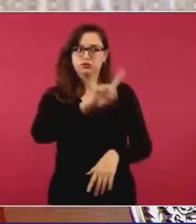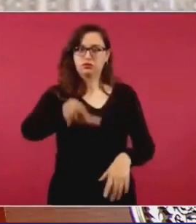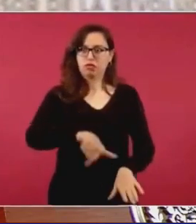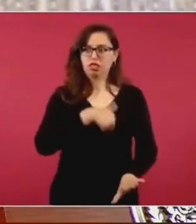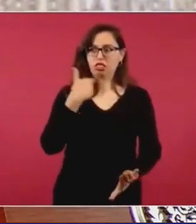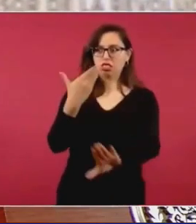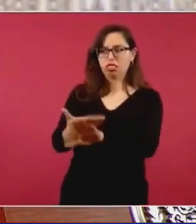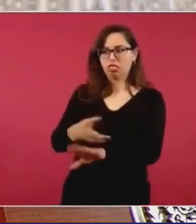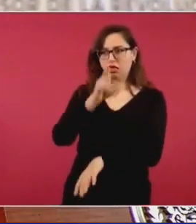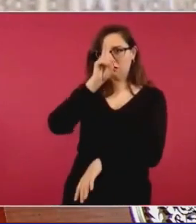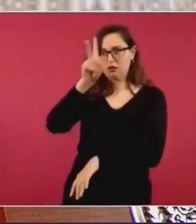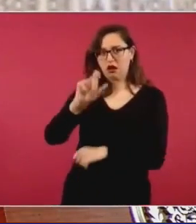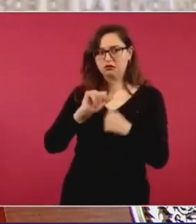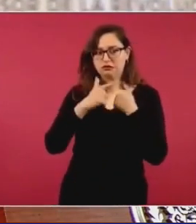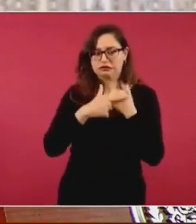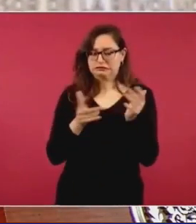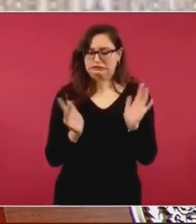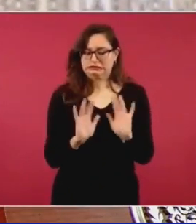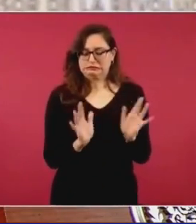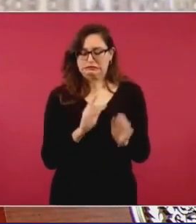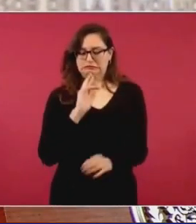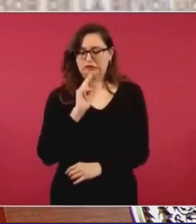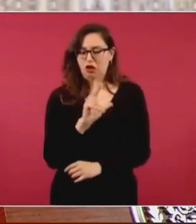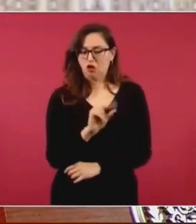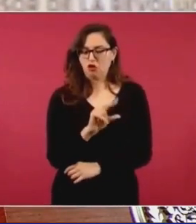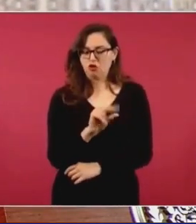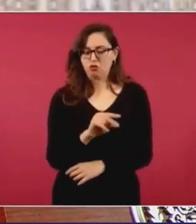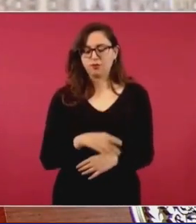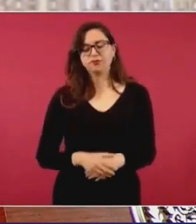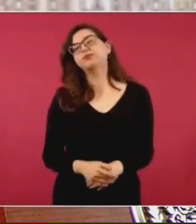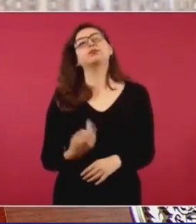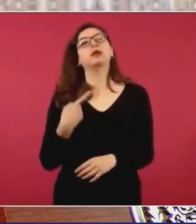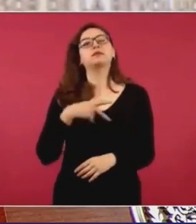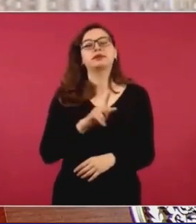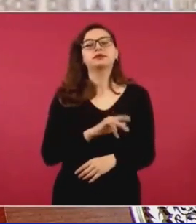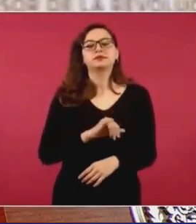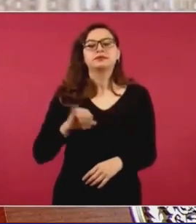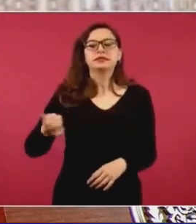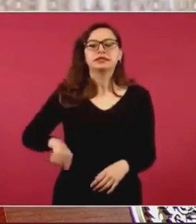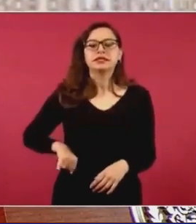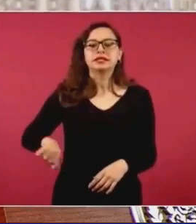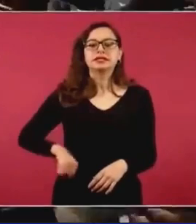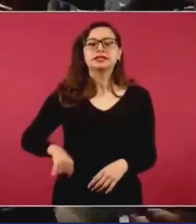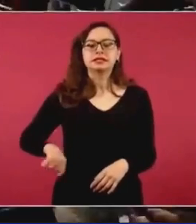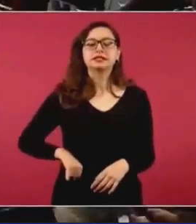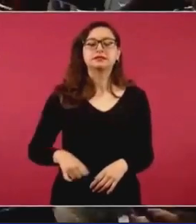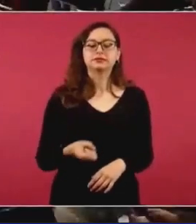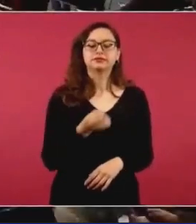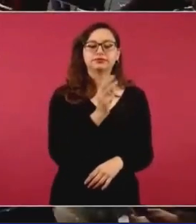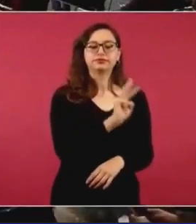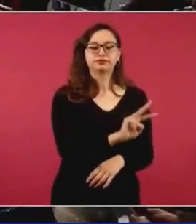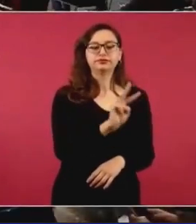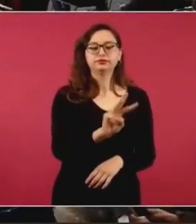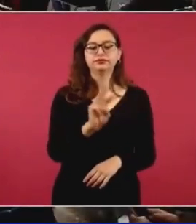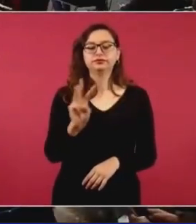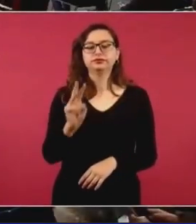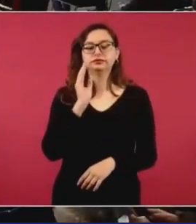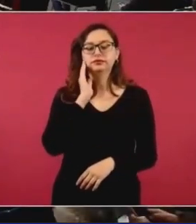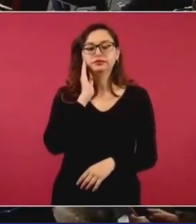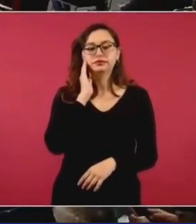pero me llama la atención precisamente de que a una de estas plataformas las